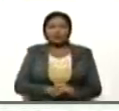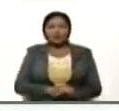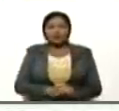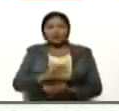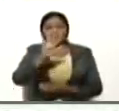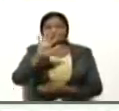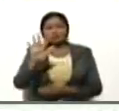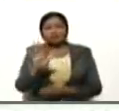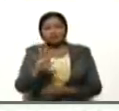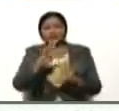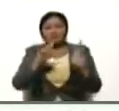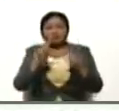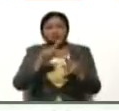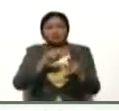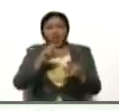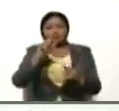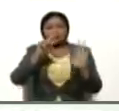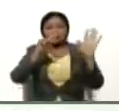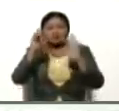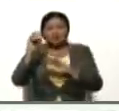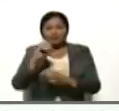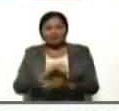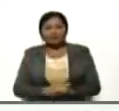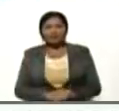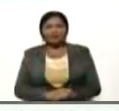55, 70. 99, 103, 60.